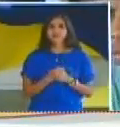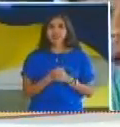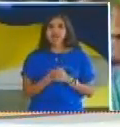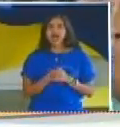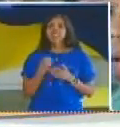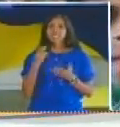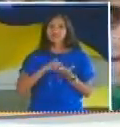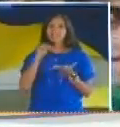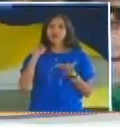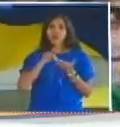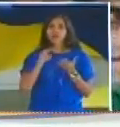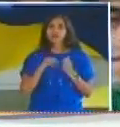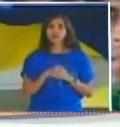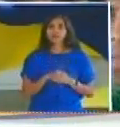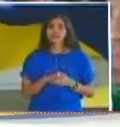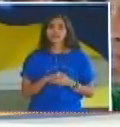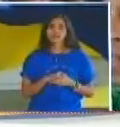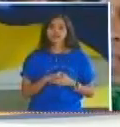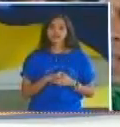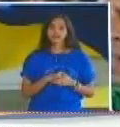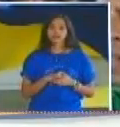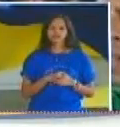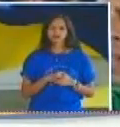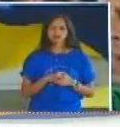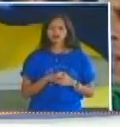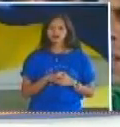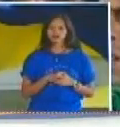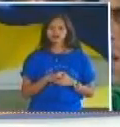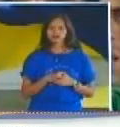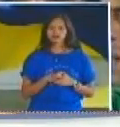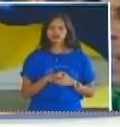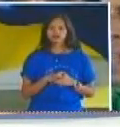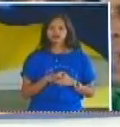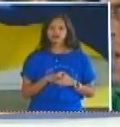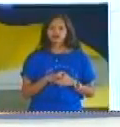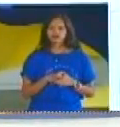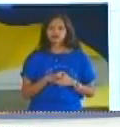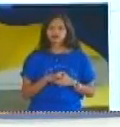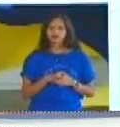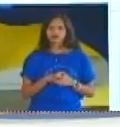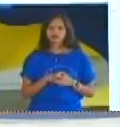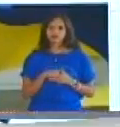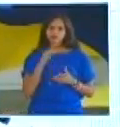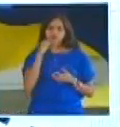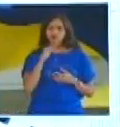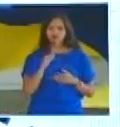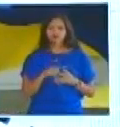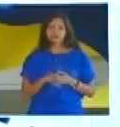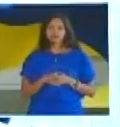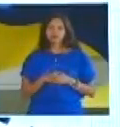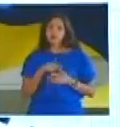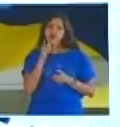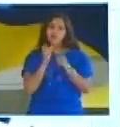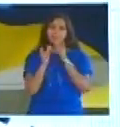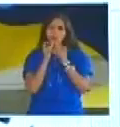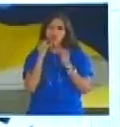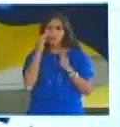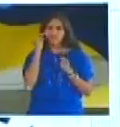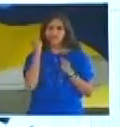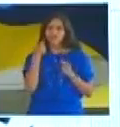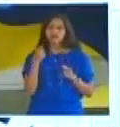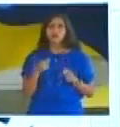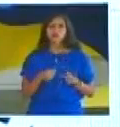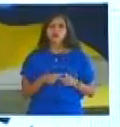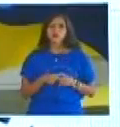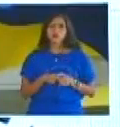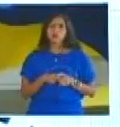la Asamblea Nacional Constituyente podamos llevar nuestra voz y nuestra otra propuesta. Una pregunta, María Gabriela. ¿Cuántos